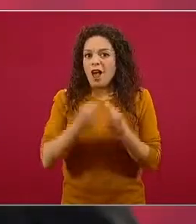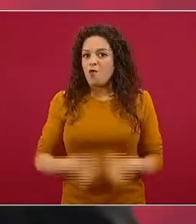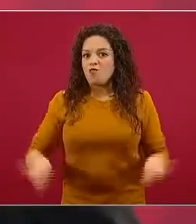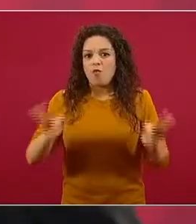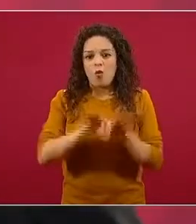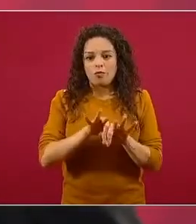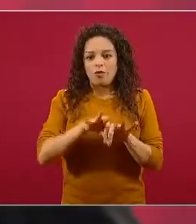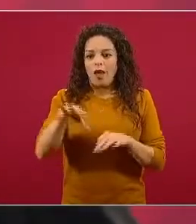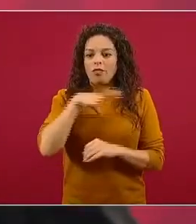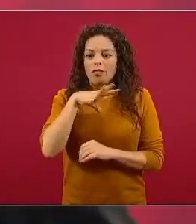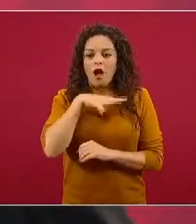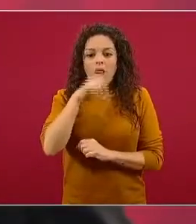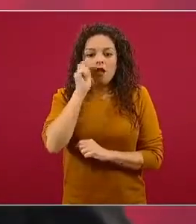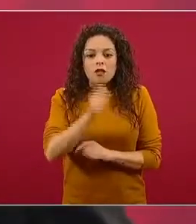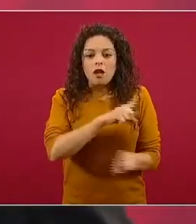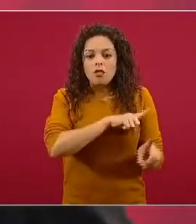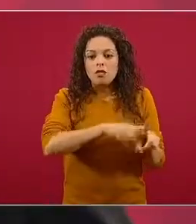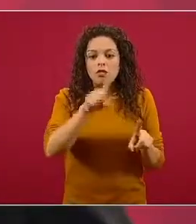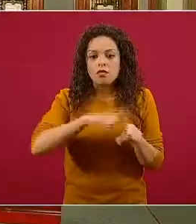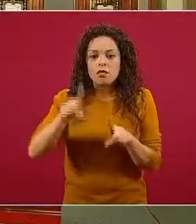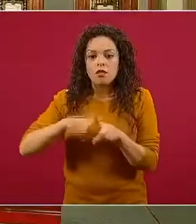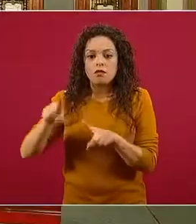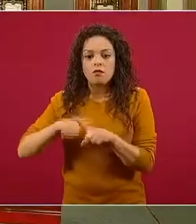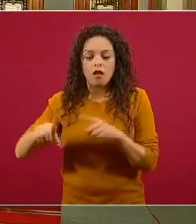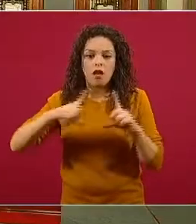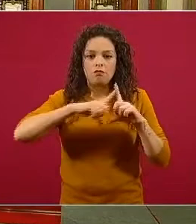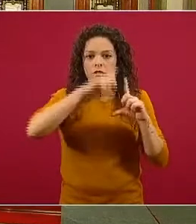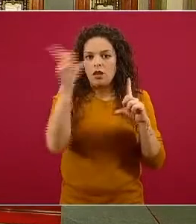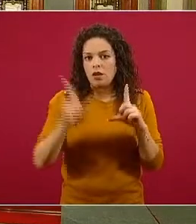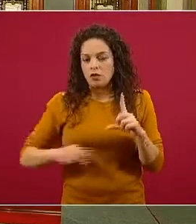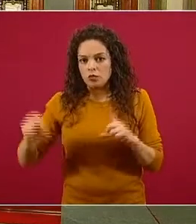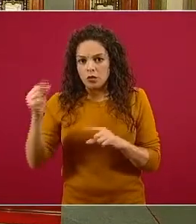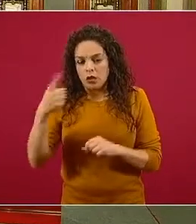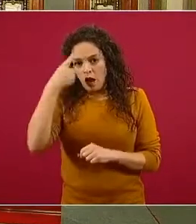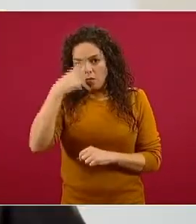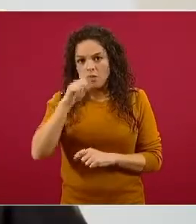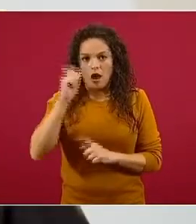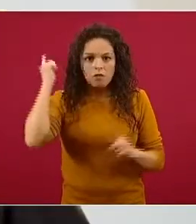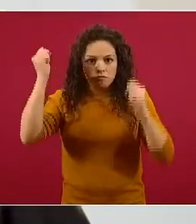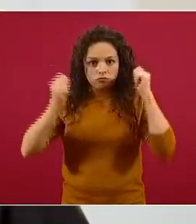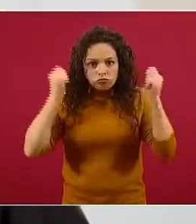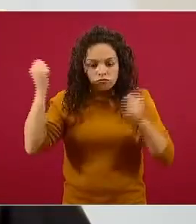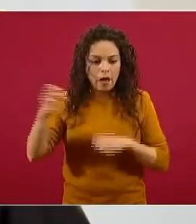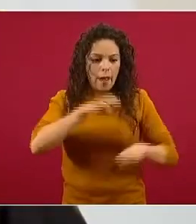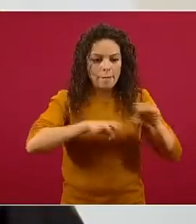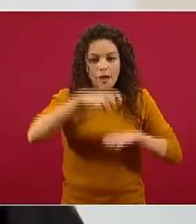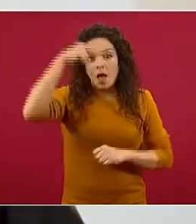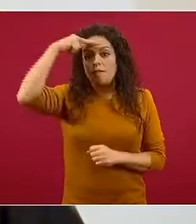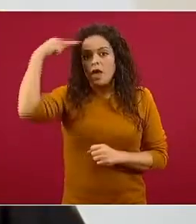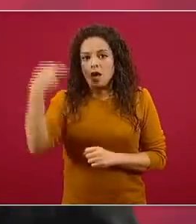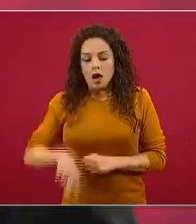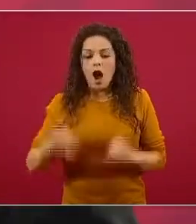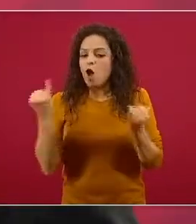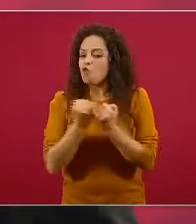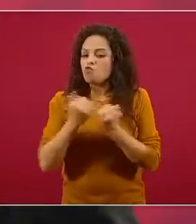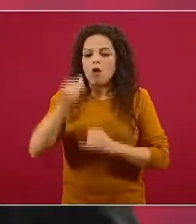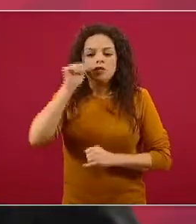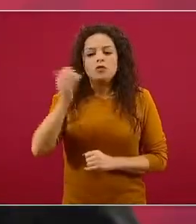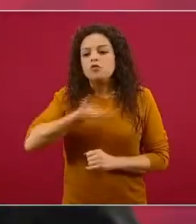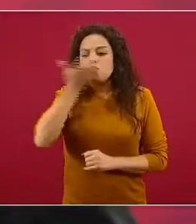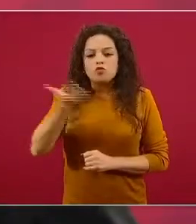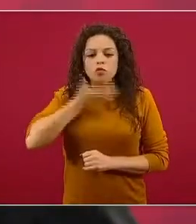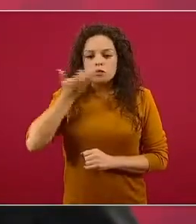presencia de todos los tour operadores nacionales, todas las compañías mexicanas, como lo hemos venido haciendo,